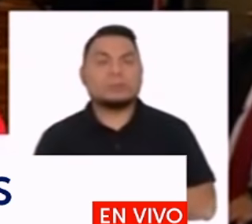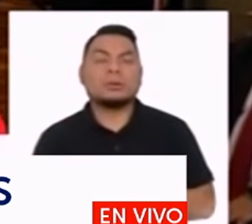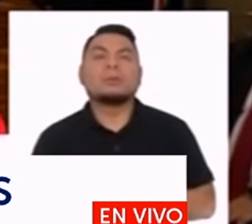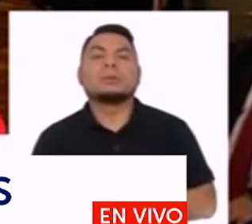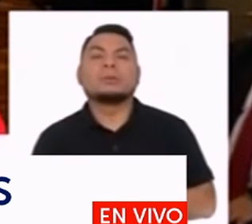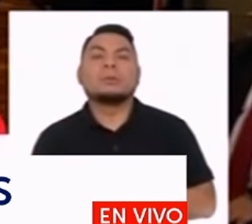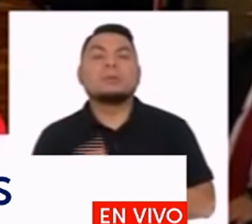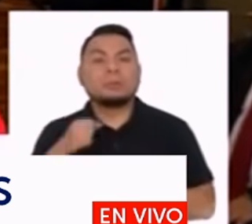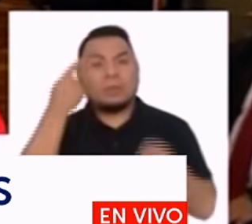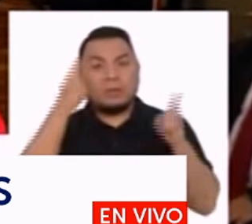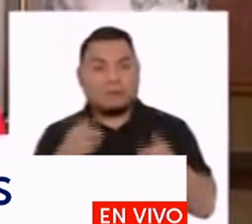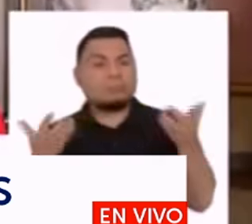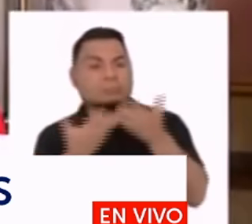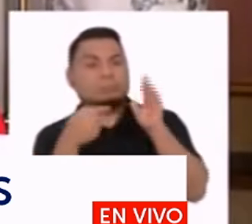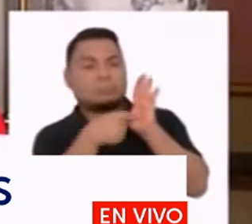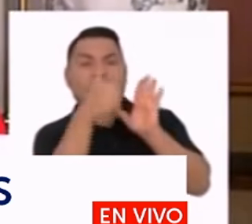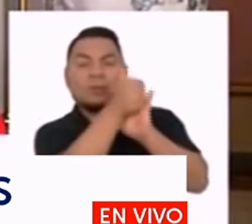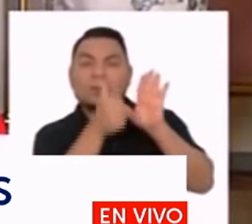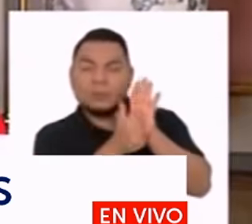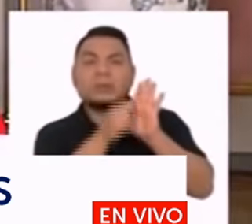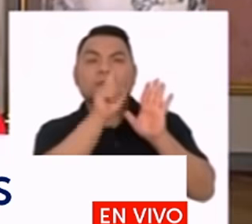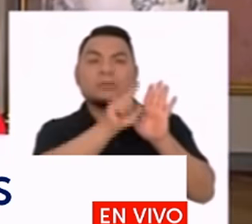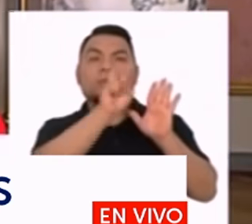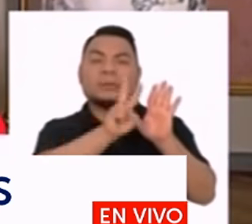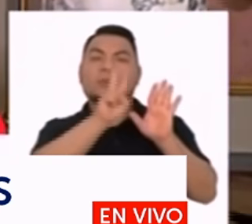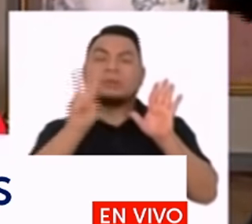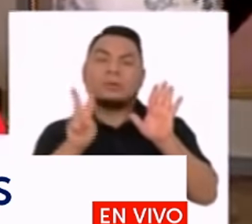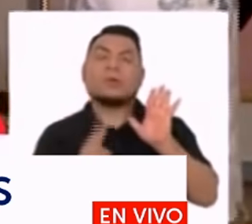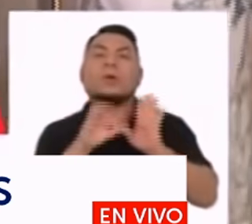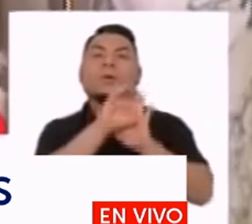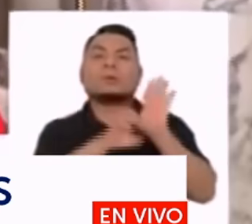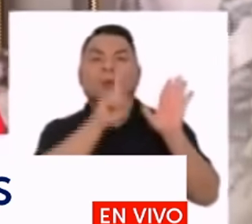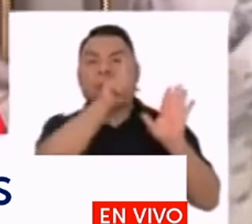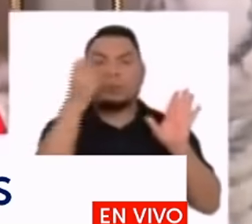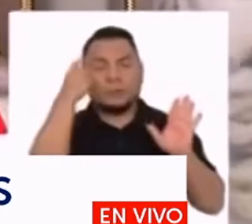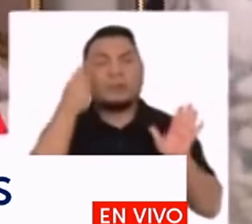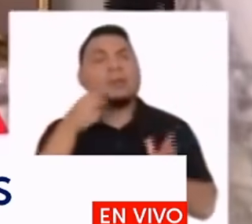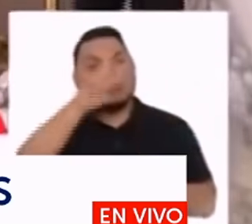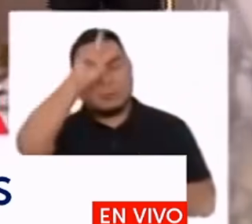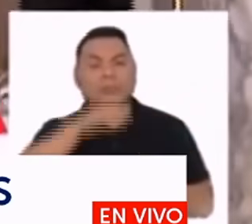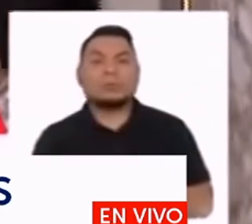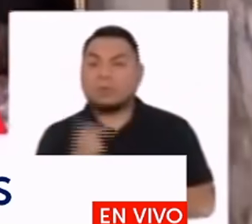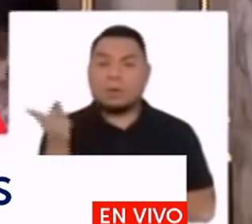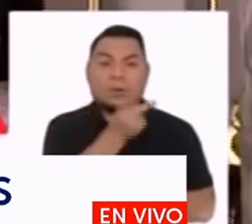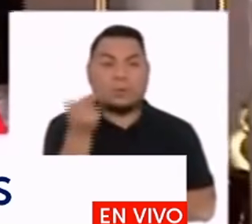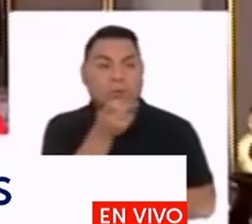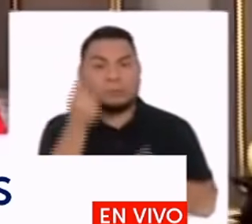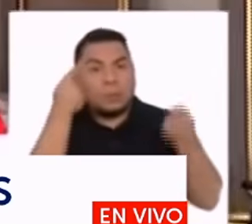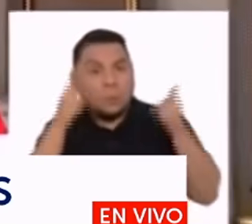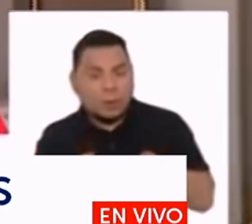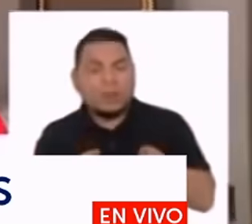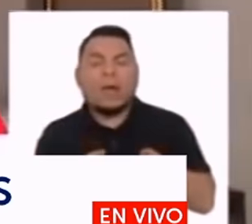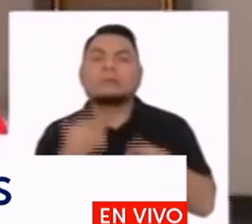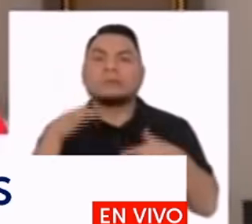Ministros, de conformidad con el artículo 122 de la Constitución Política del Perú y estando lo